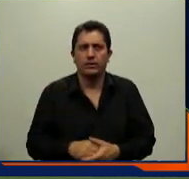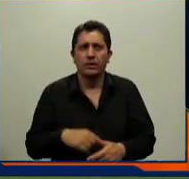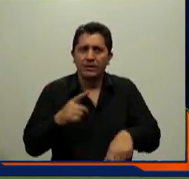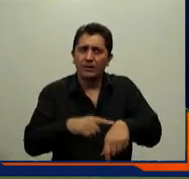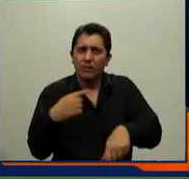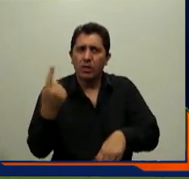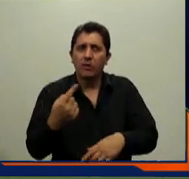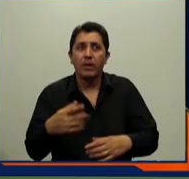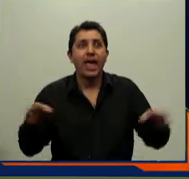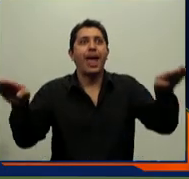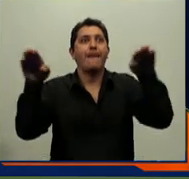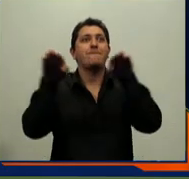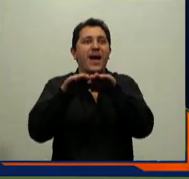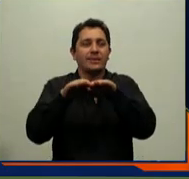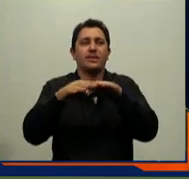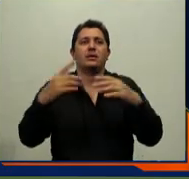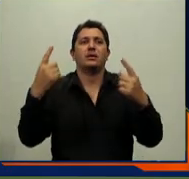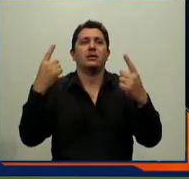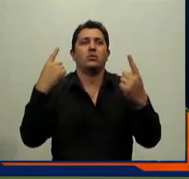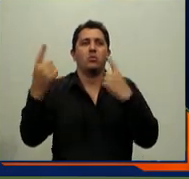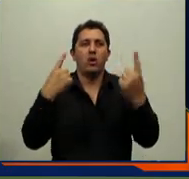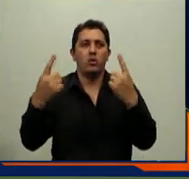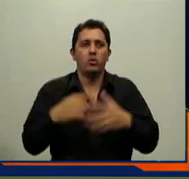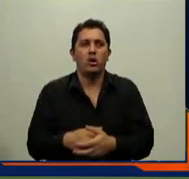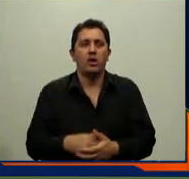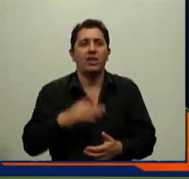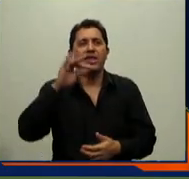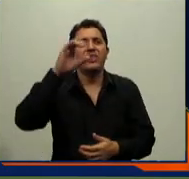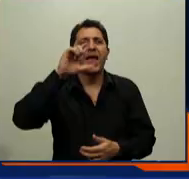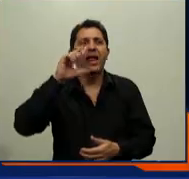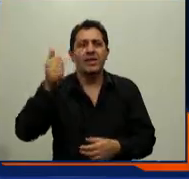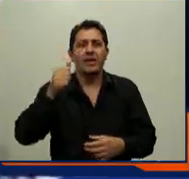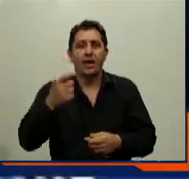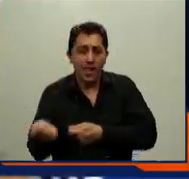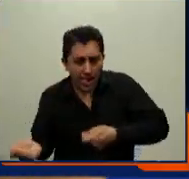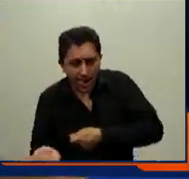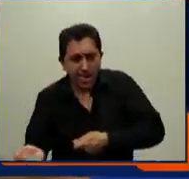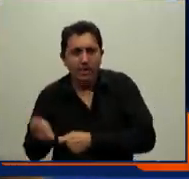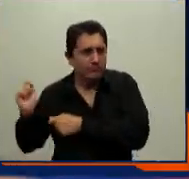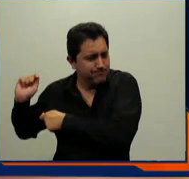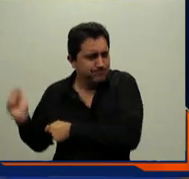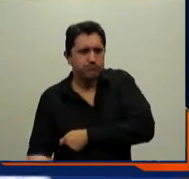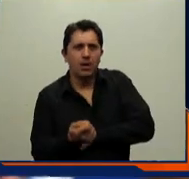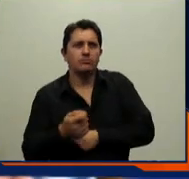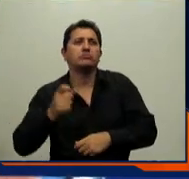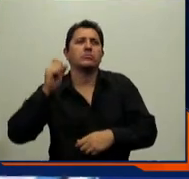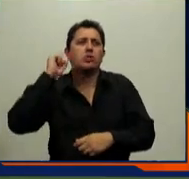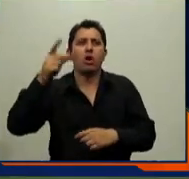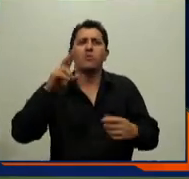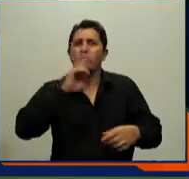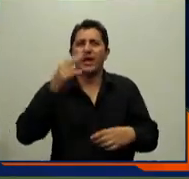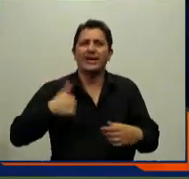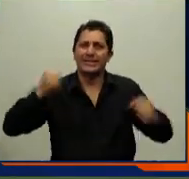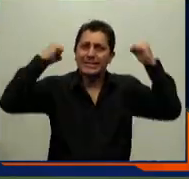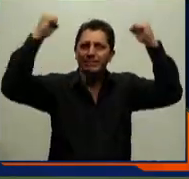minutos más tarde van a poner el empate. Silvina Delía en un córner corto. Amaga dos veces y ahí sacó el bochazo. Lo festejan las chicas